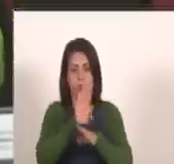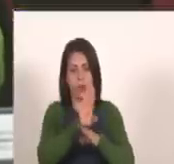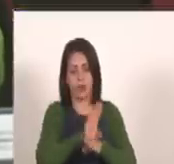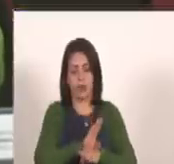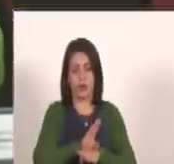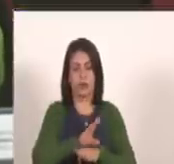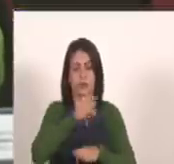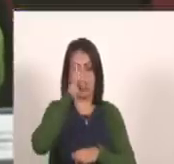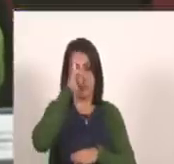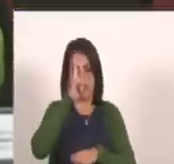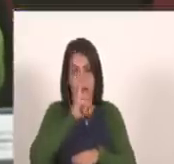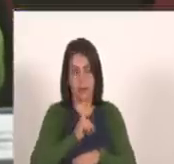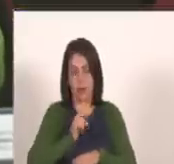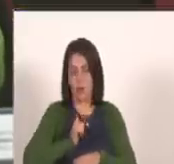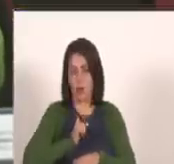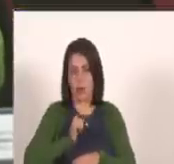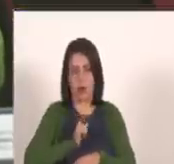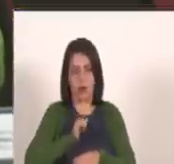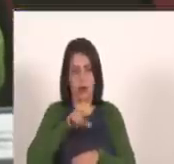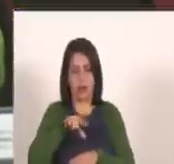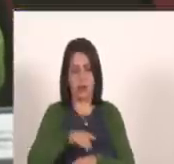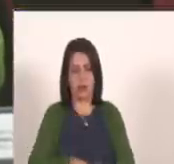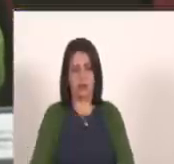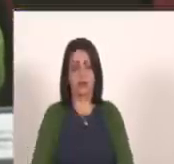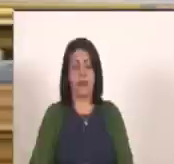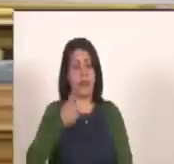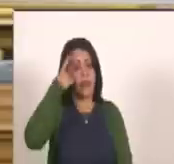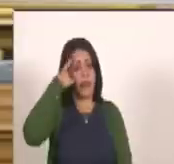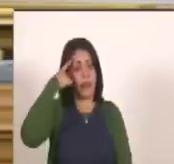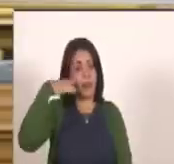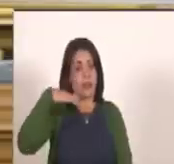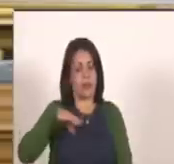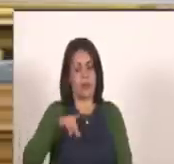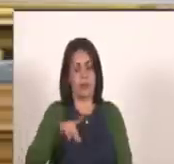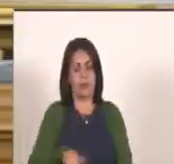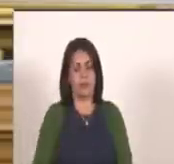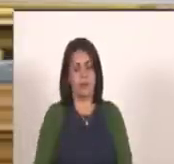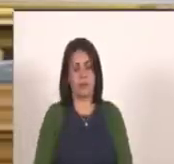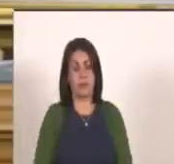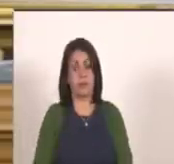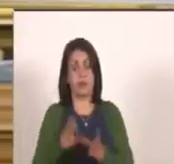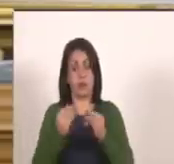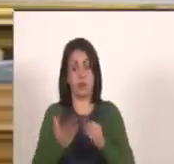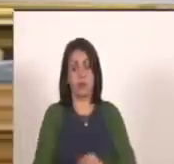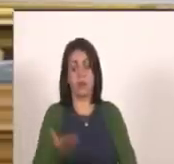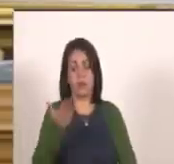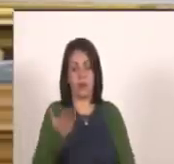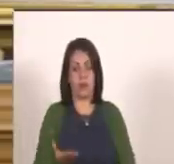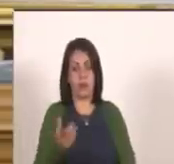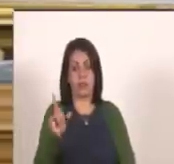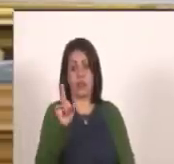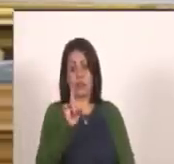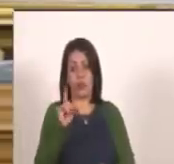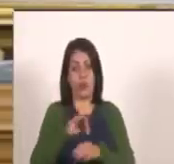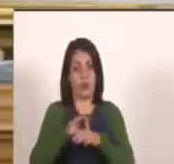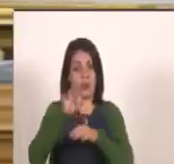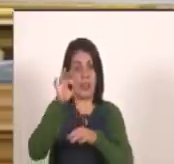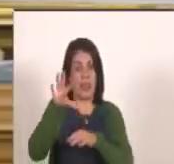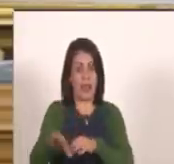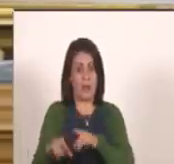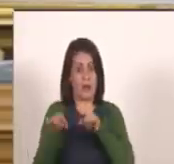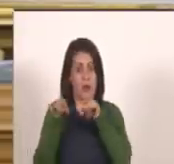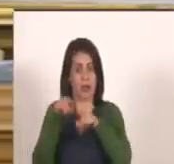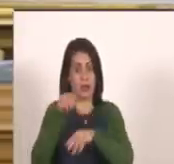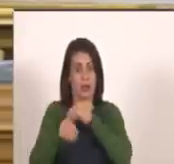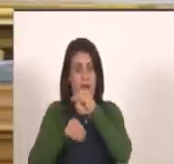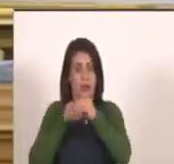protección a las personas con algún tipo de discapacidad, y creo que es muy importante que no dejemos pasar